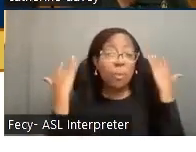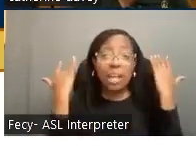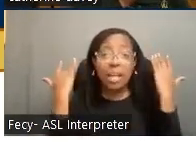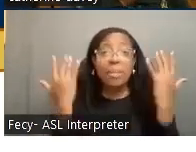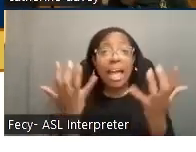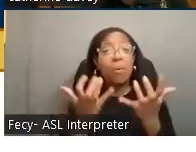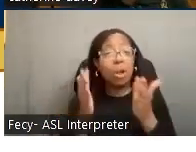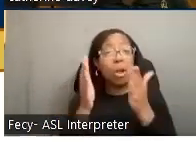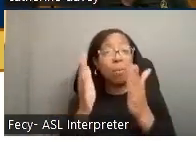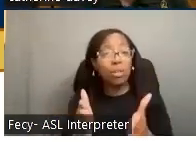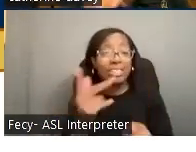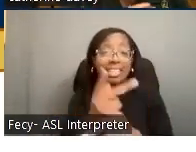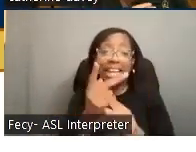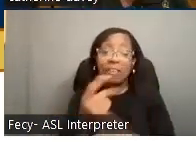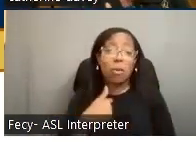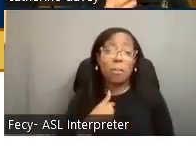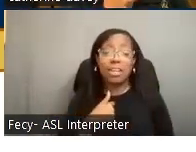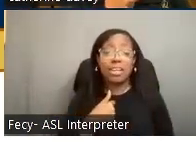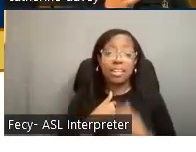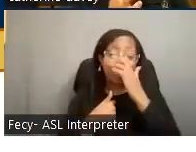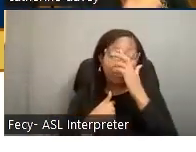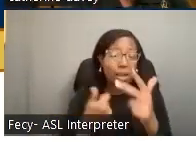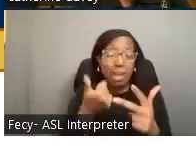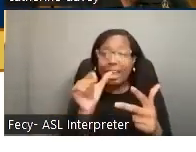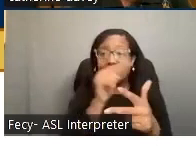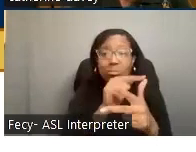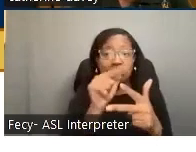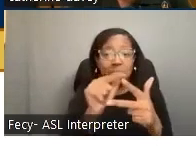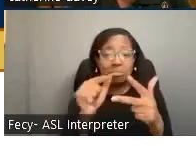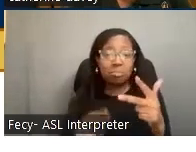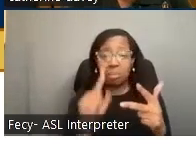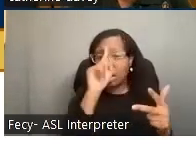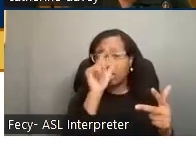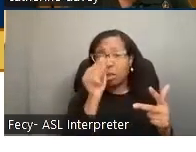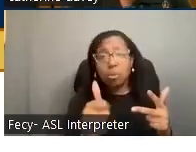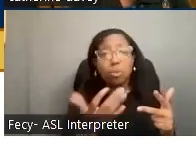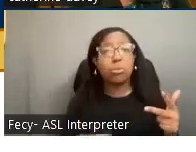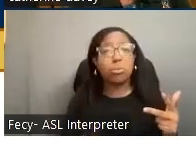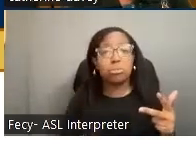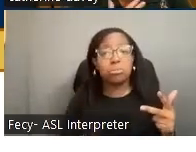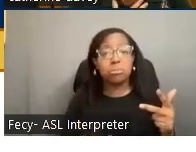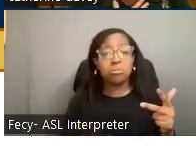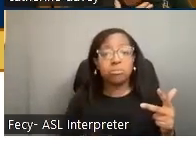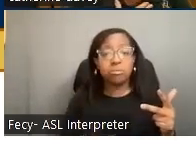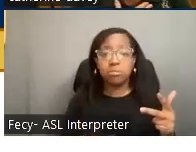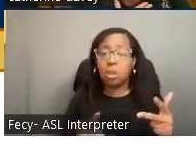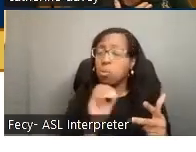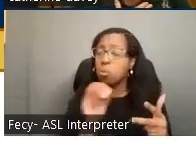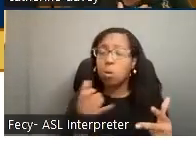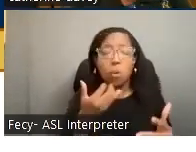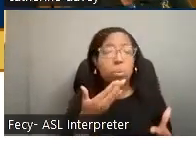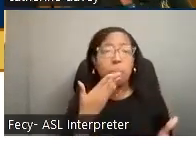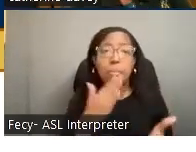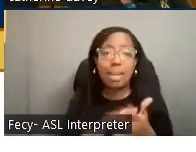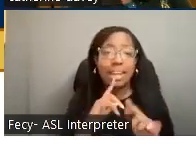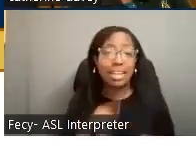bien. Usted decide. Ninguna de estas opciones, la decisión correcta es la que usted quiere